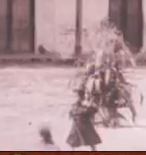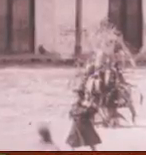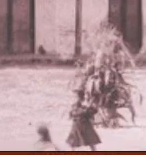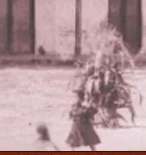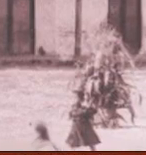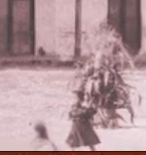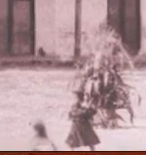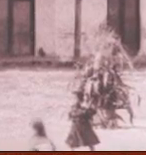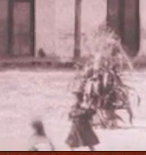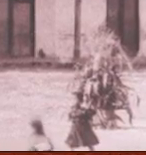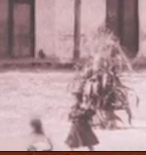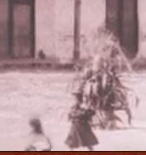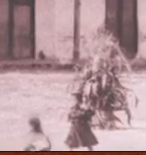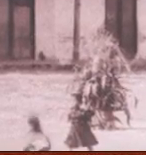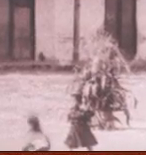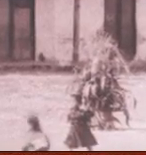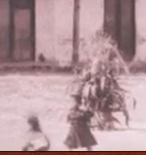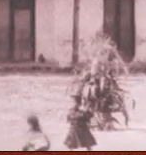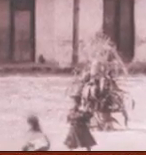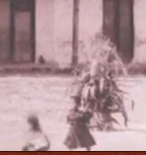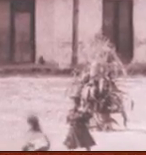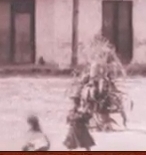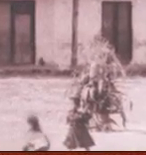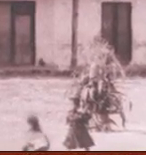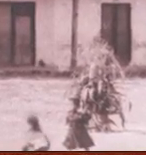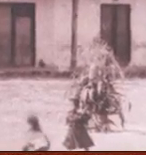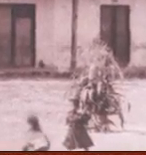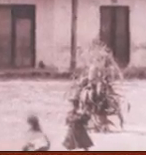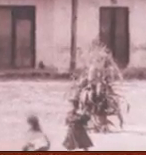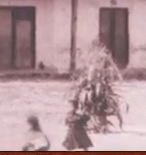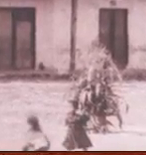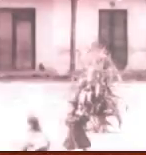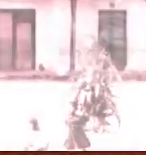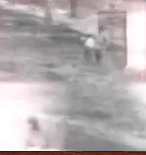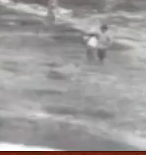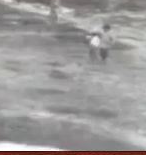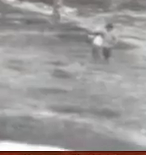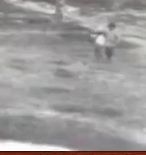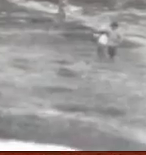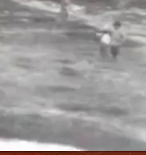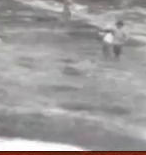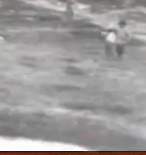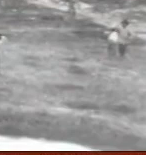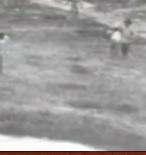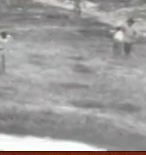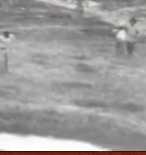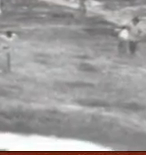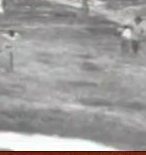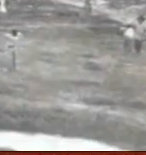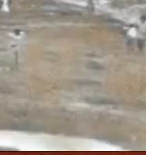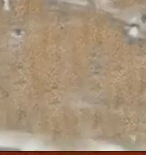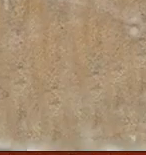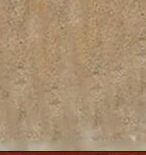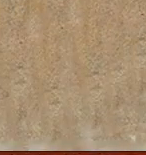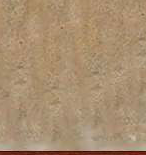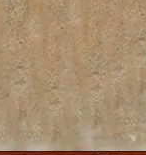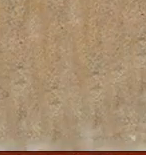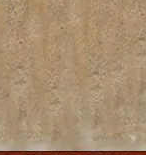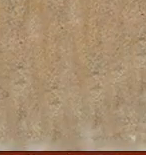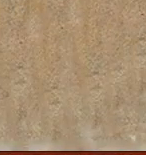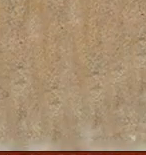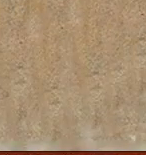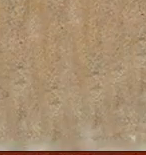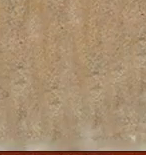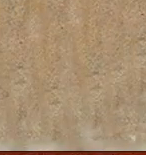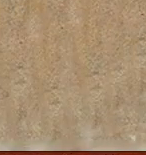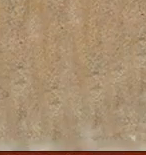Comitán de Domínguez, Chiapas, resguarda un edificio religioso fundado en el siglo XVI por los frailes dominicos. En este convento